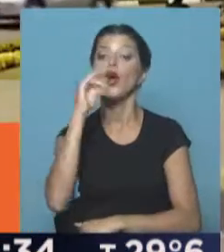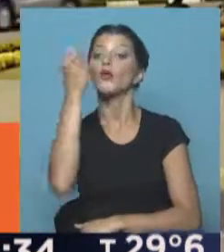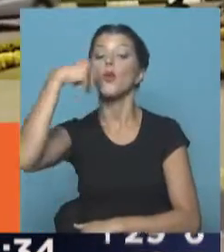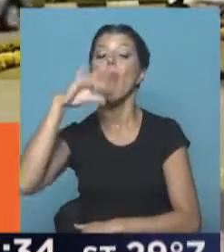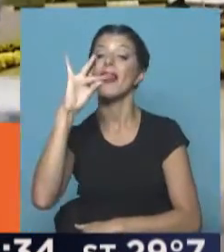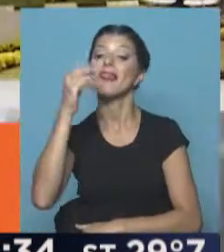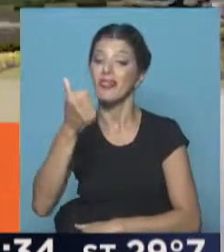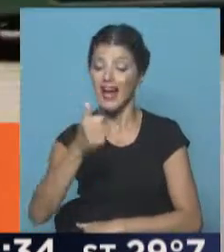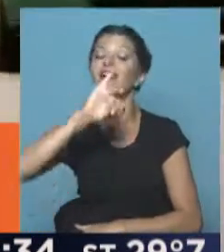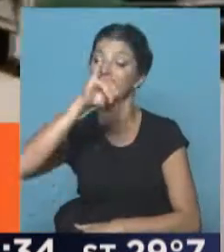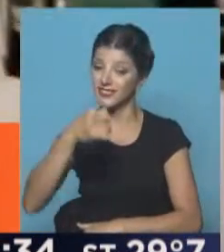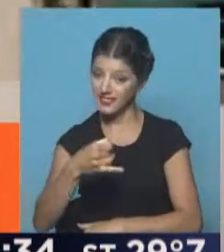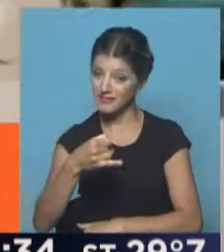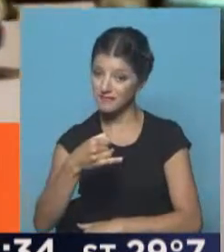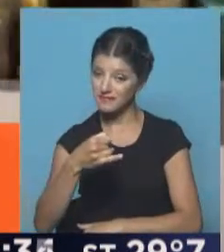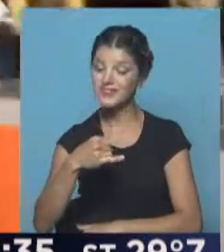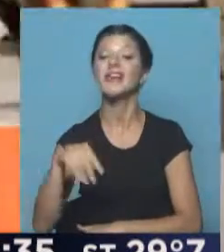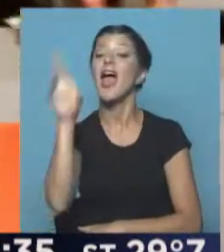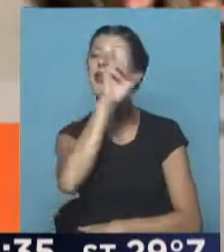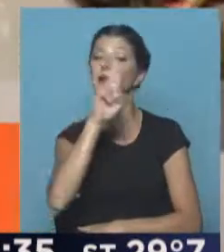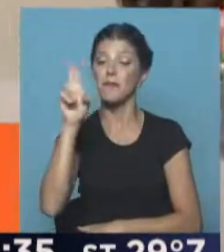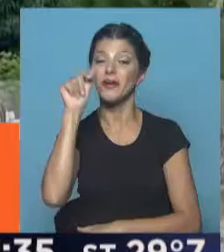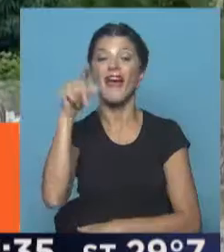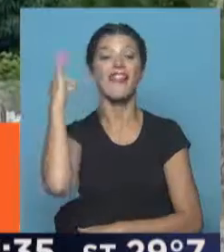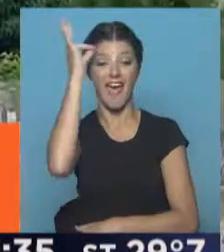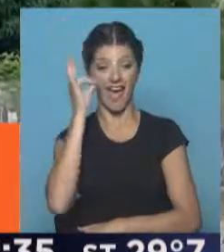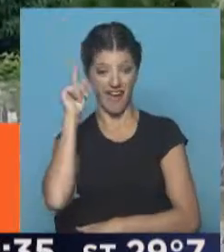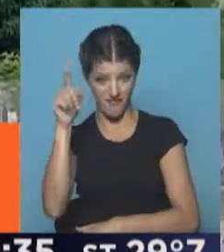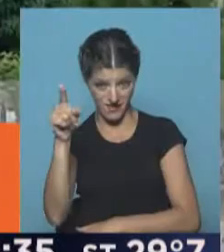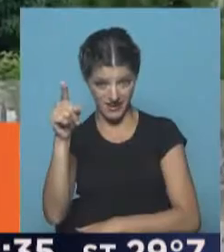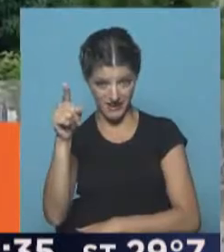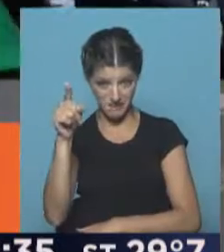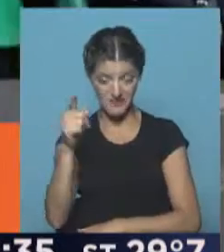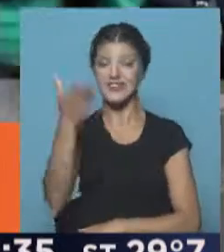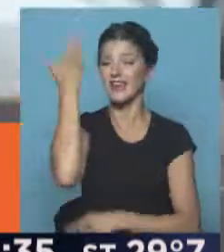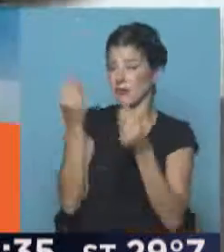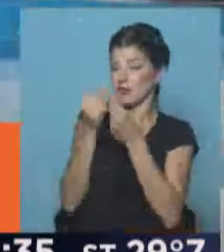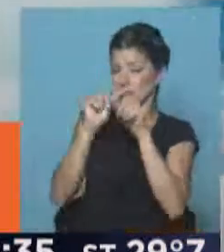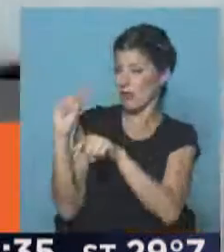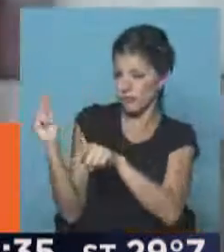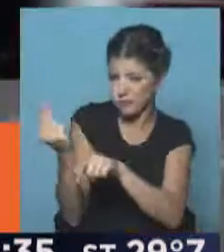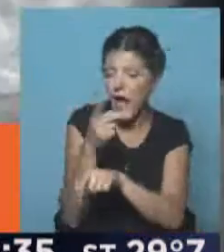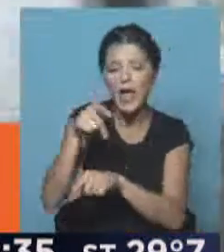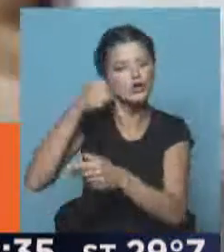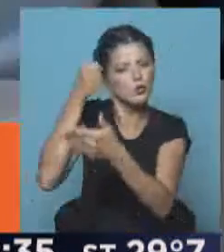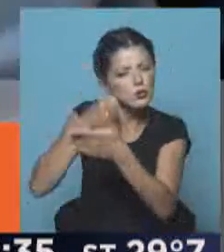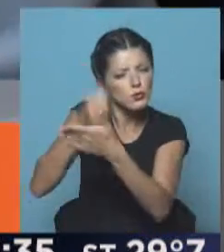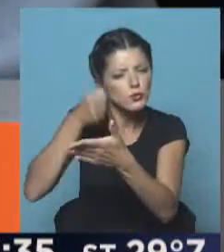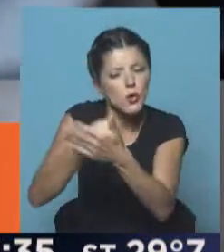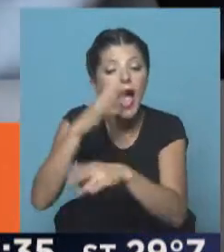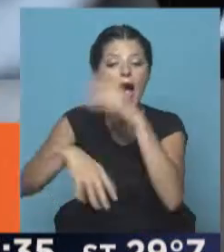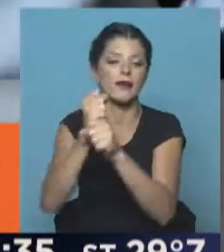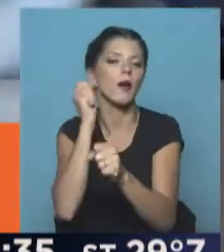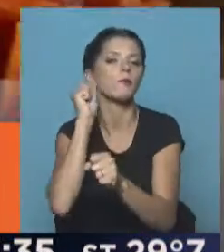Sí, la República Africana, diezmada por un genocidio, hizo un especial esfuerzo para llevar a las mujeres,